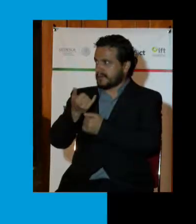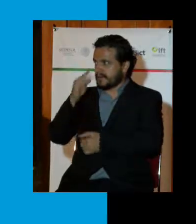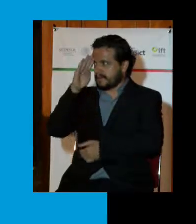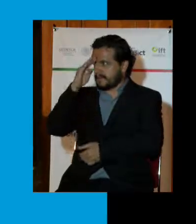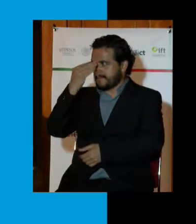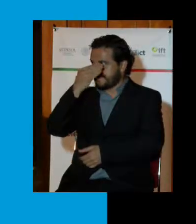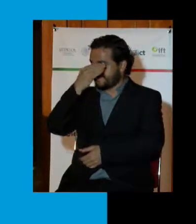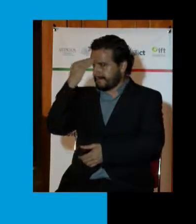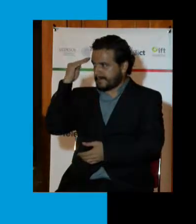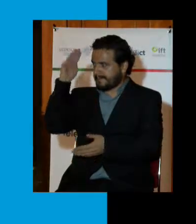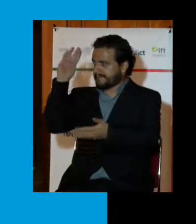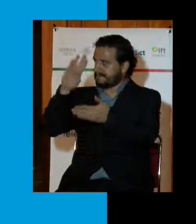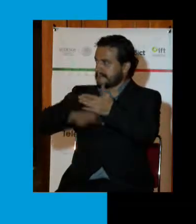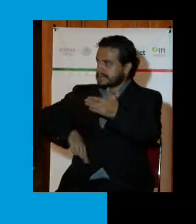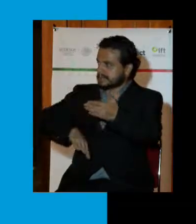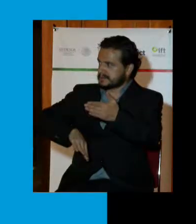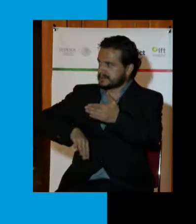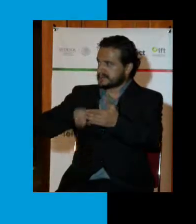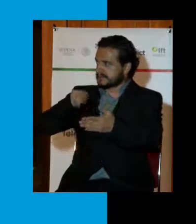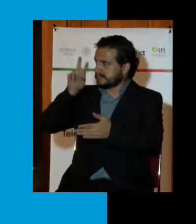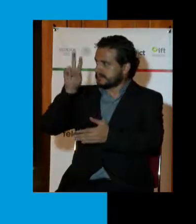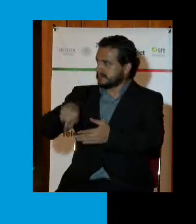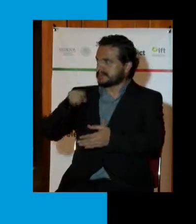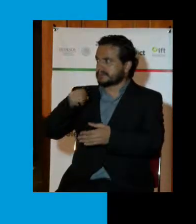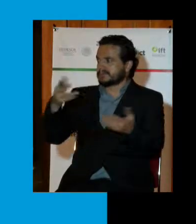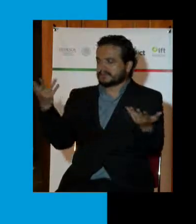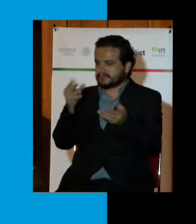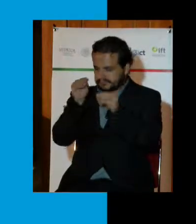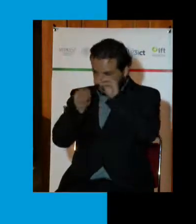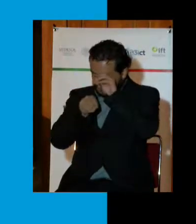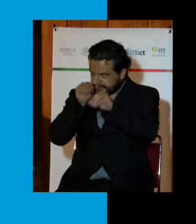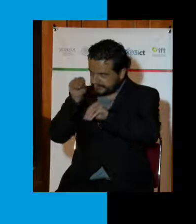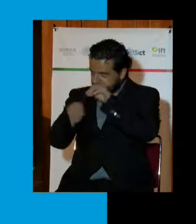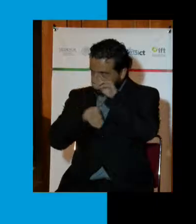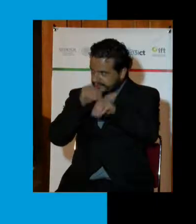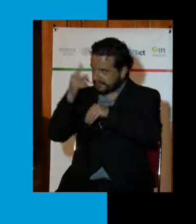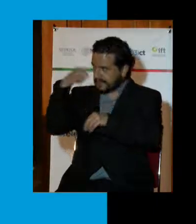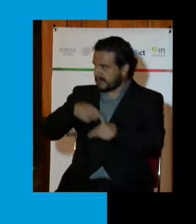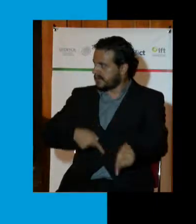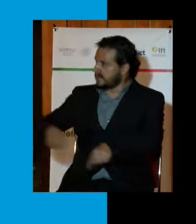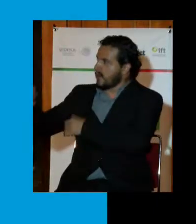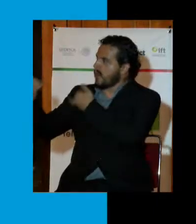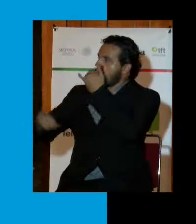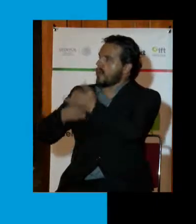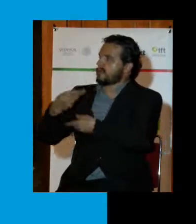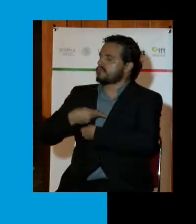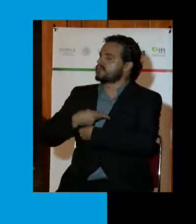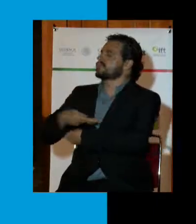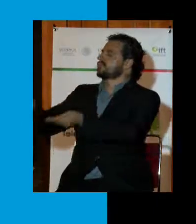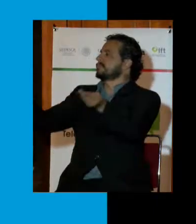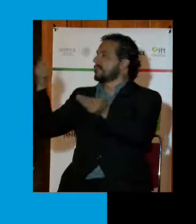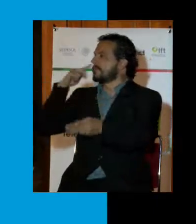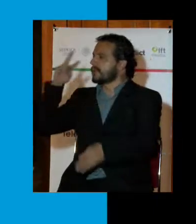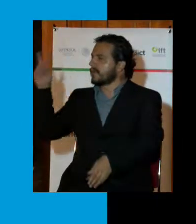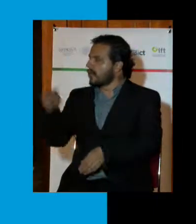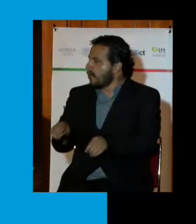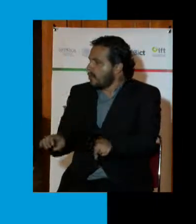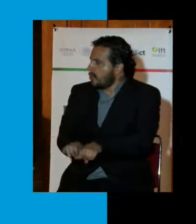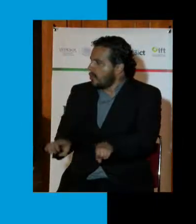esta capacidad de interactuar, si no fuera por esta capacidad de generar información, nos estaríamos perdiendo de este